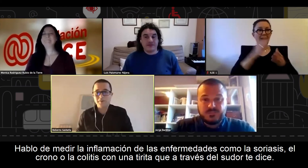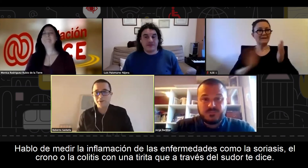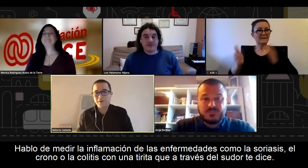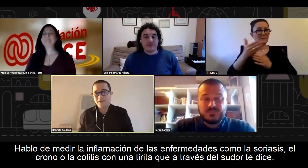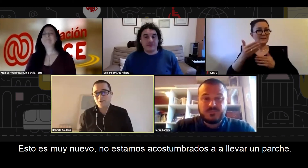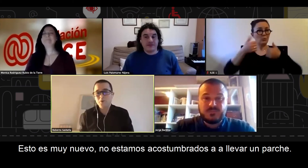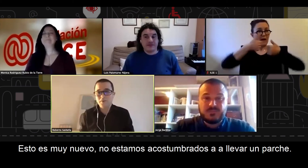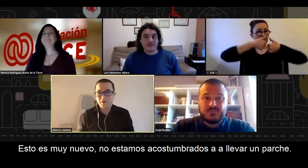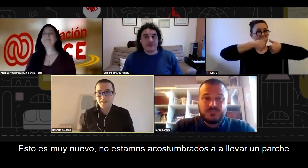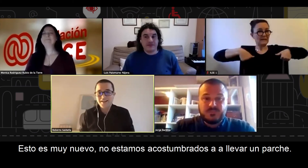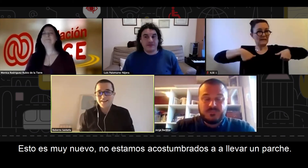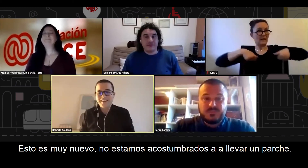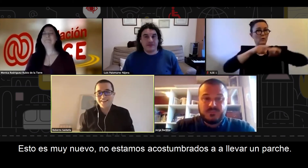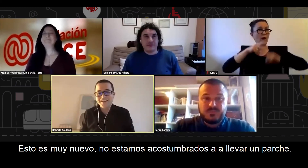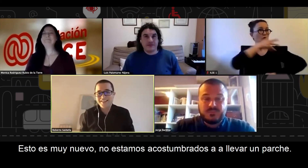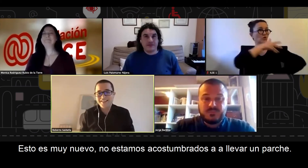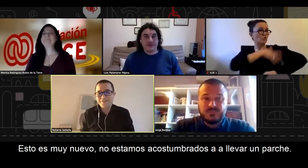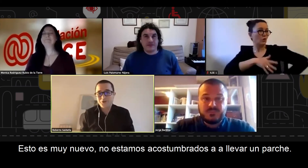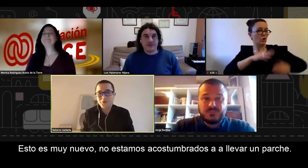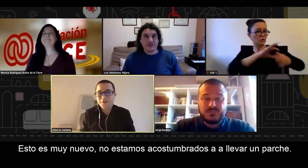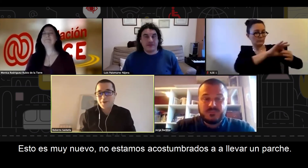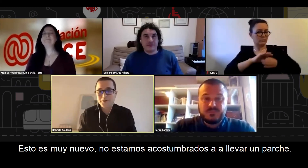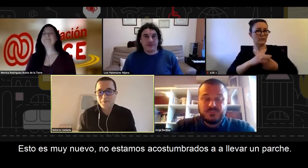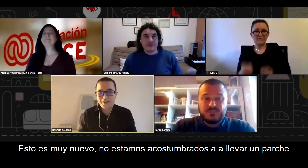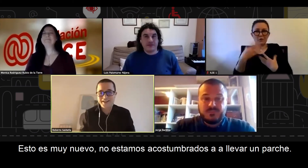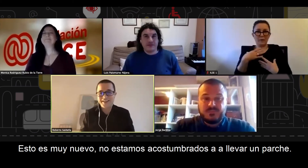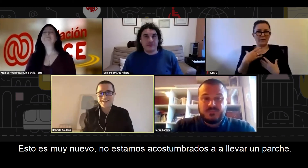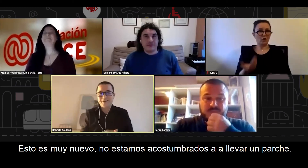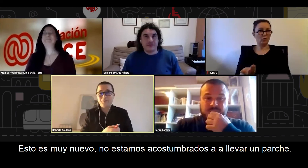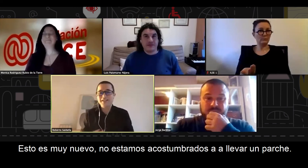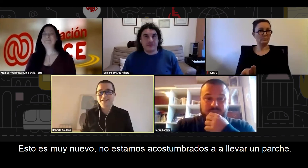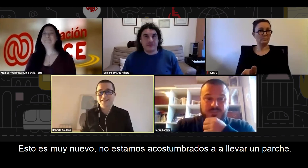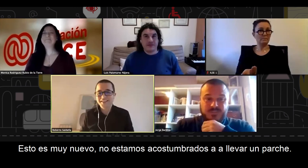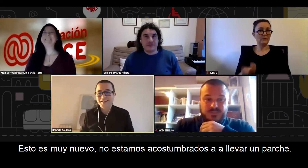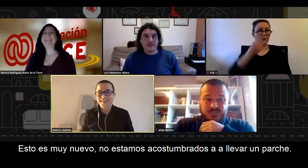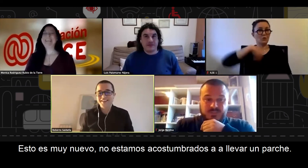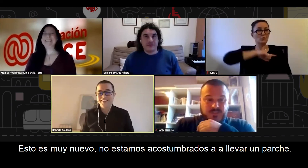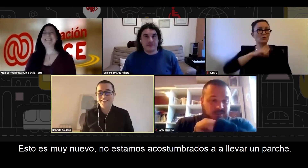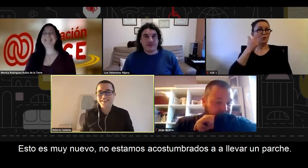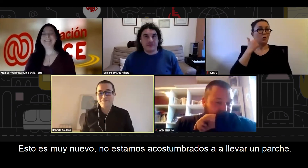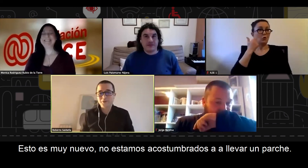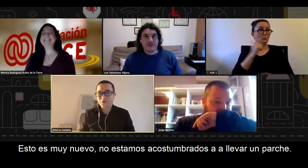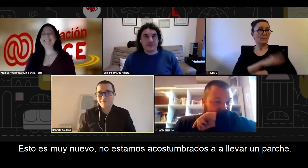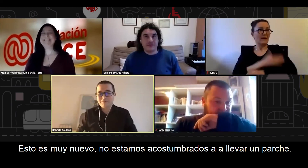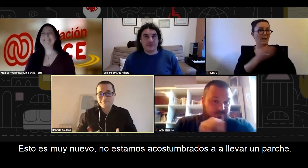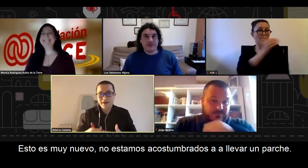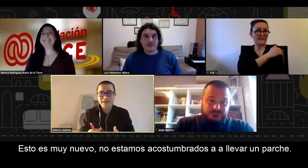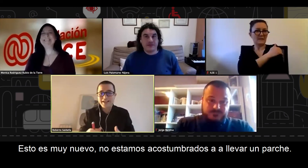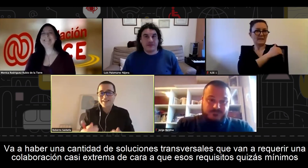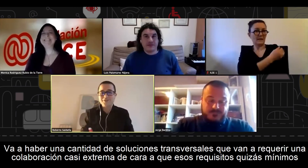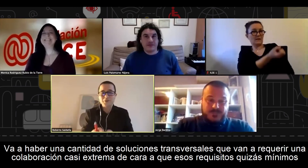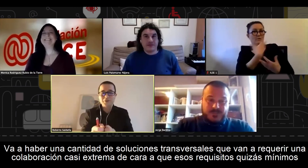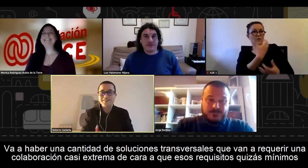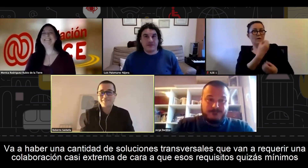pero es que esto es muy nuevo. Es que nosotros no estamos acostumbrados a llevar un parche. Pues va a haber una cantidad